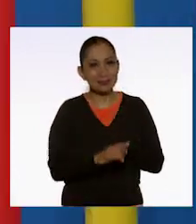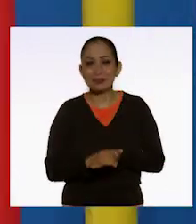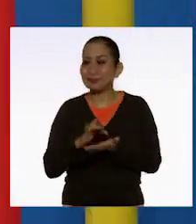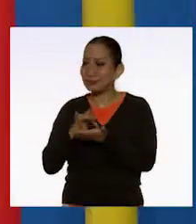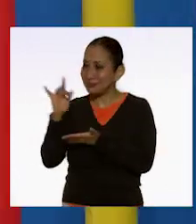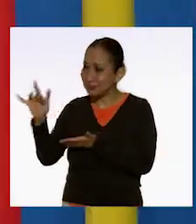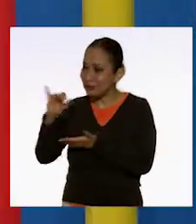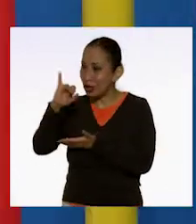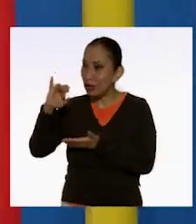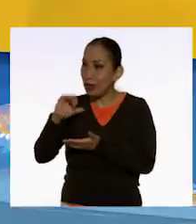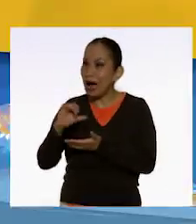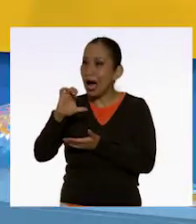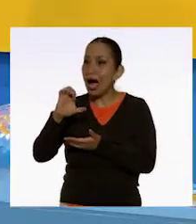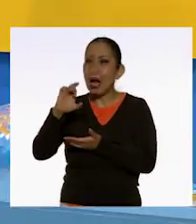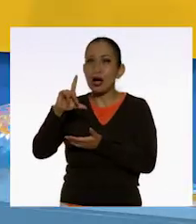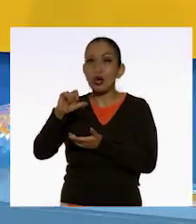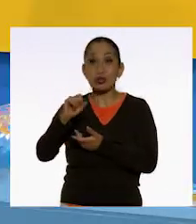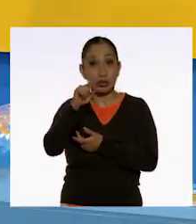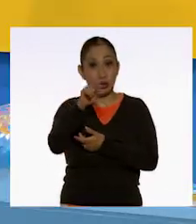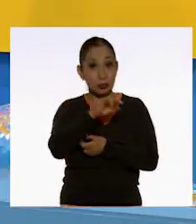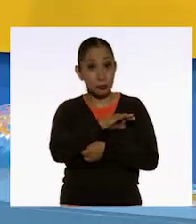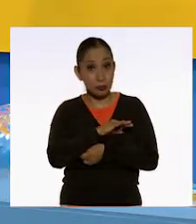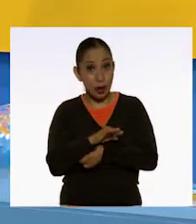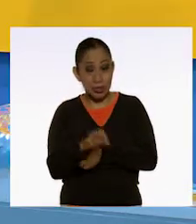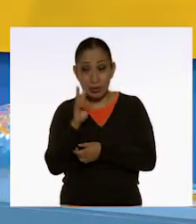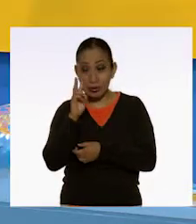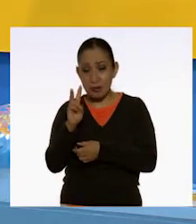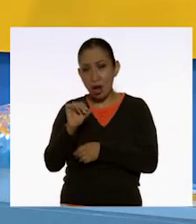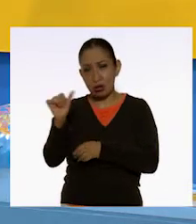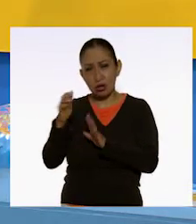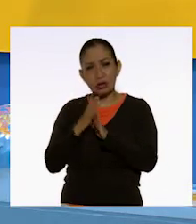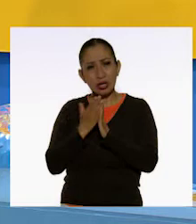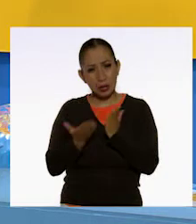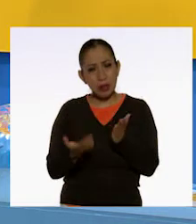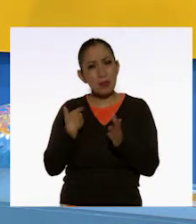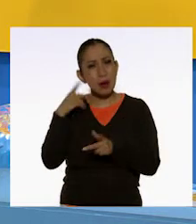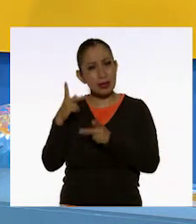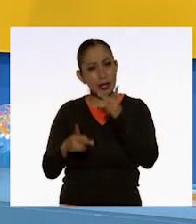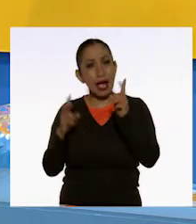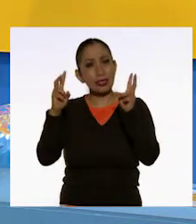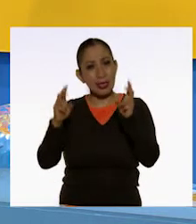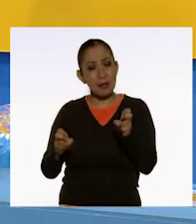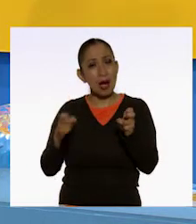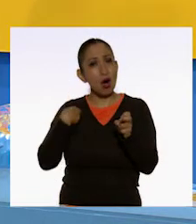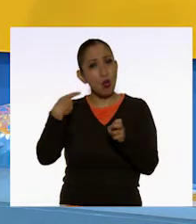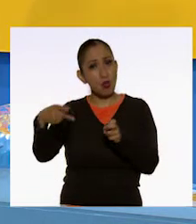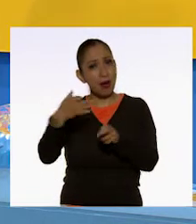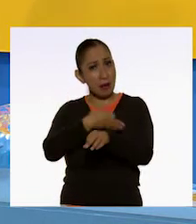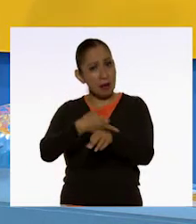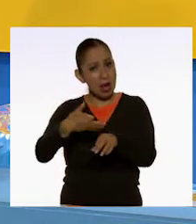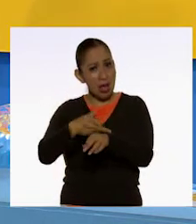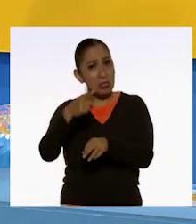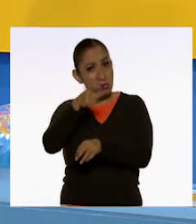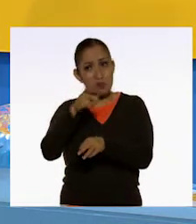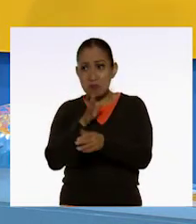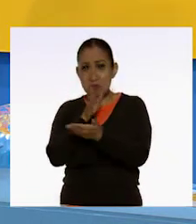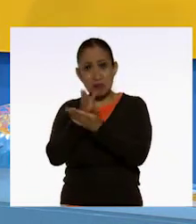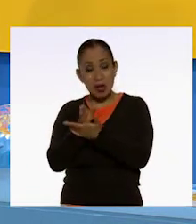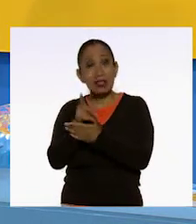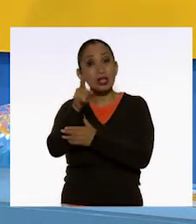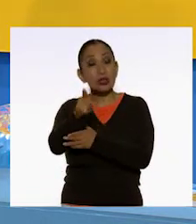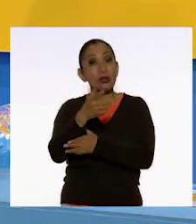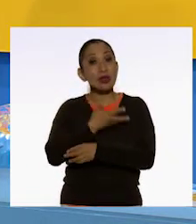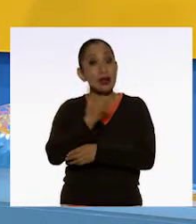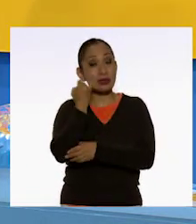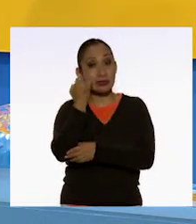Gracias, Juan Carlos. Si te es posible, consulta otros libros y comenta el tema de hoy con tu familia. Si tienes la fortuna de hablar